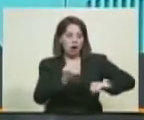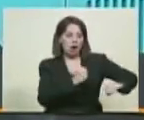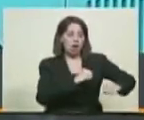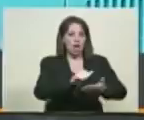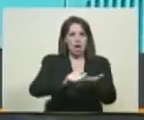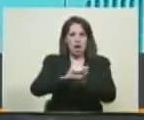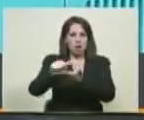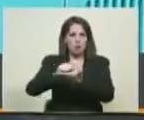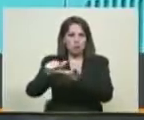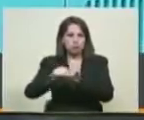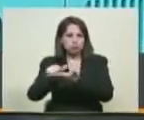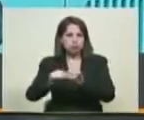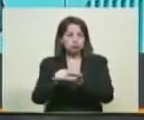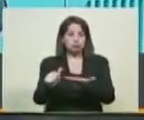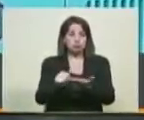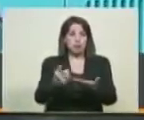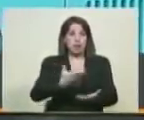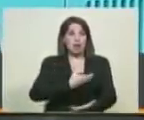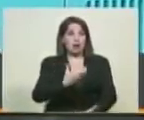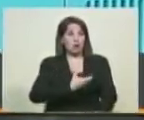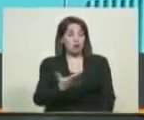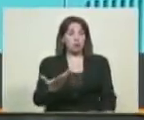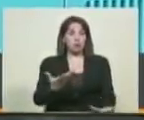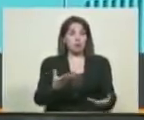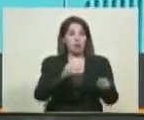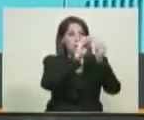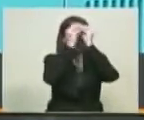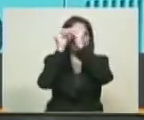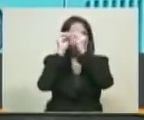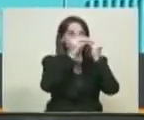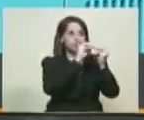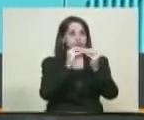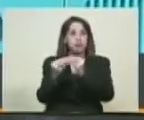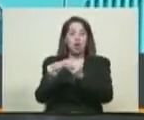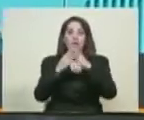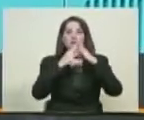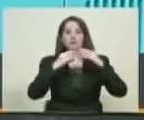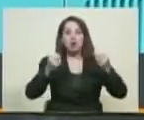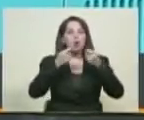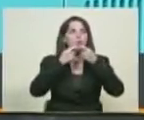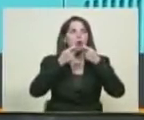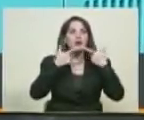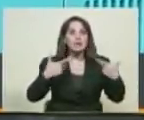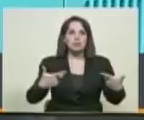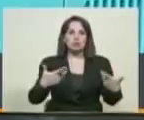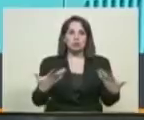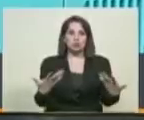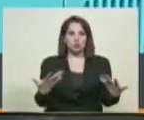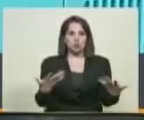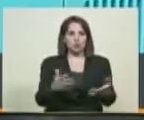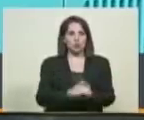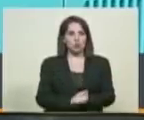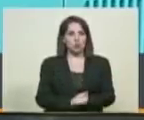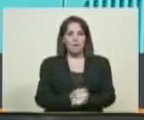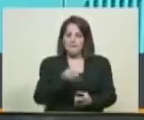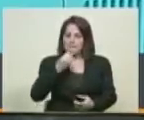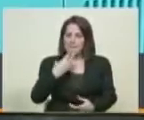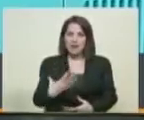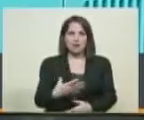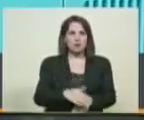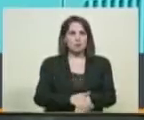¿verdad? Para eso un alcalde, para echar agua y jabón y poner la ciudad bella. ¿No dice que el alcalde es un